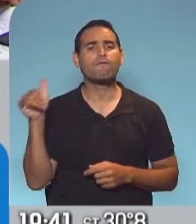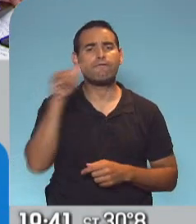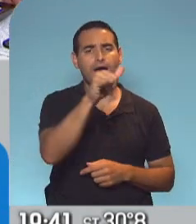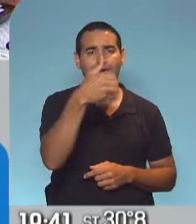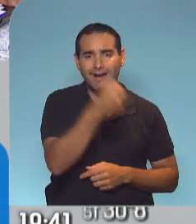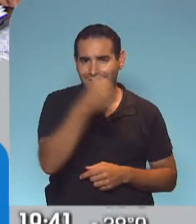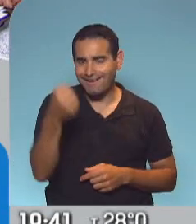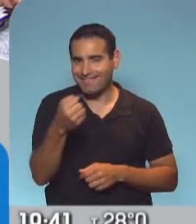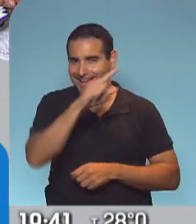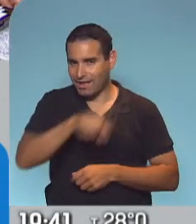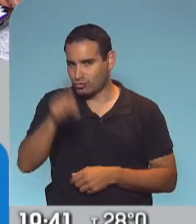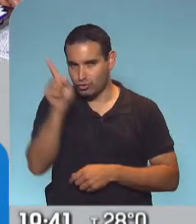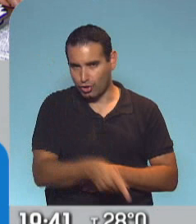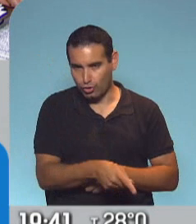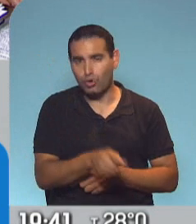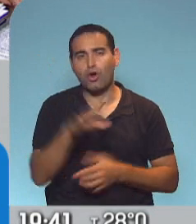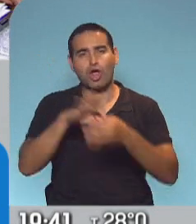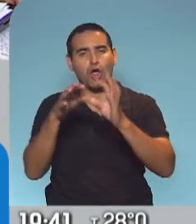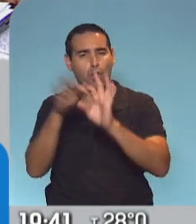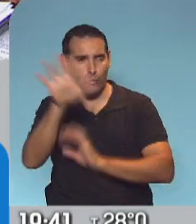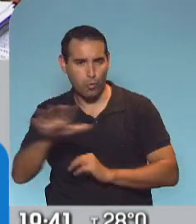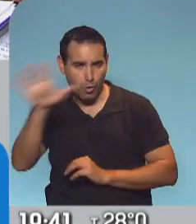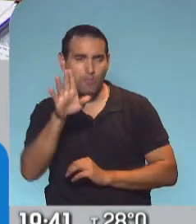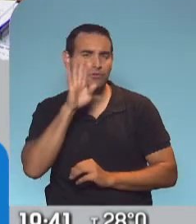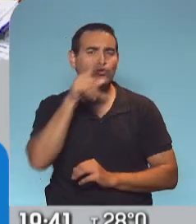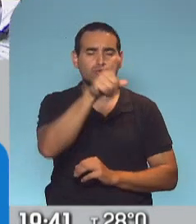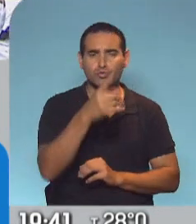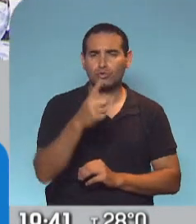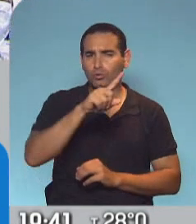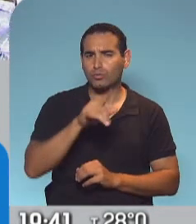Argentinas canceló tanto a Europa como a los Estados Unidos.